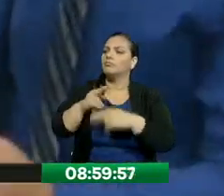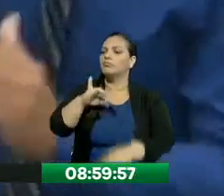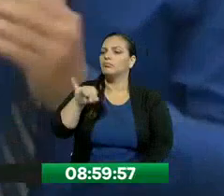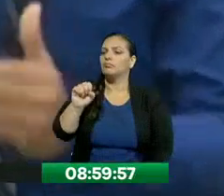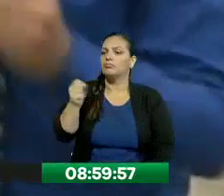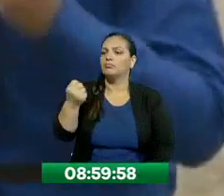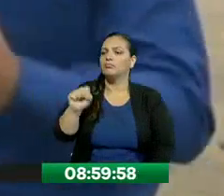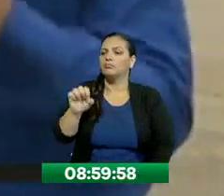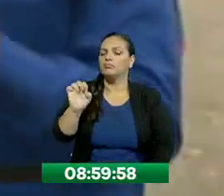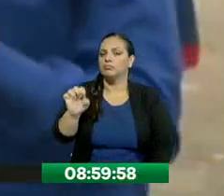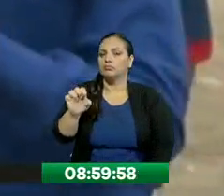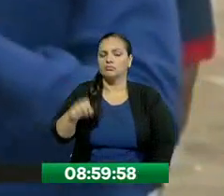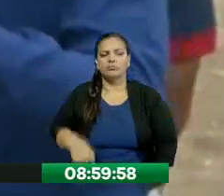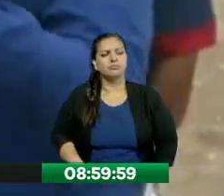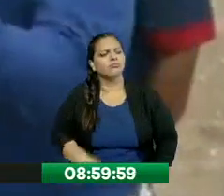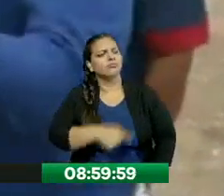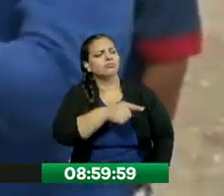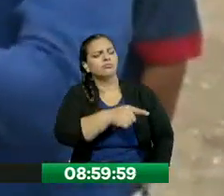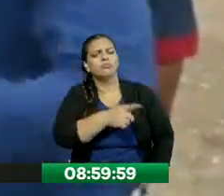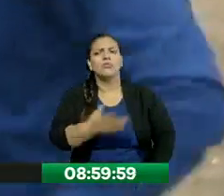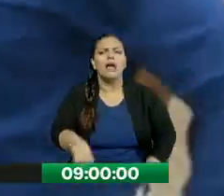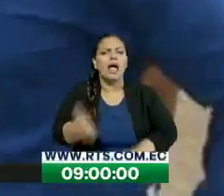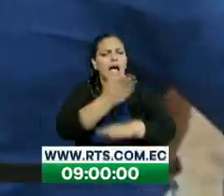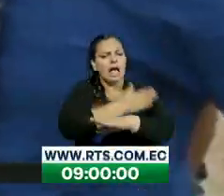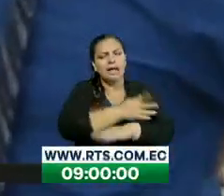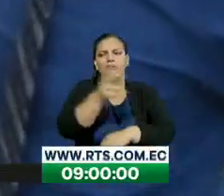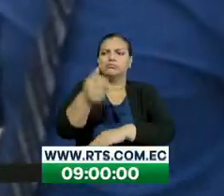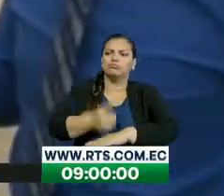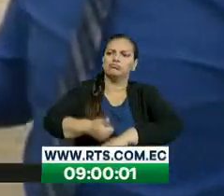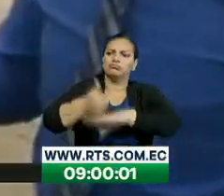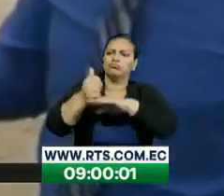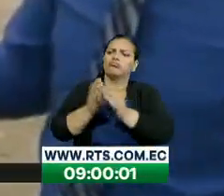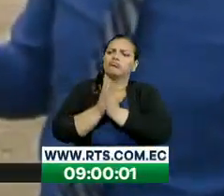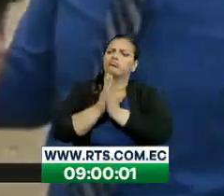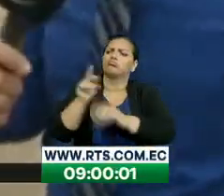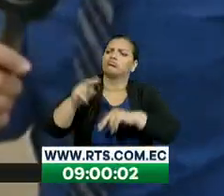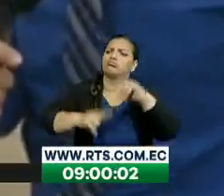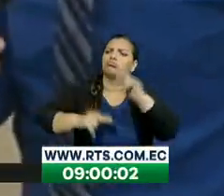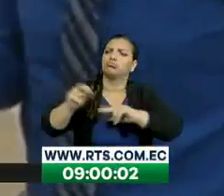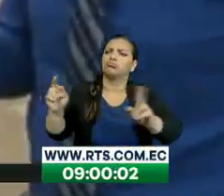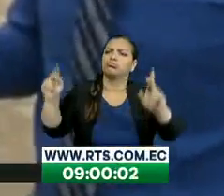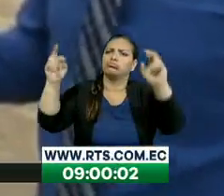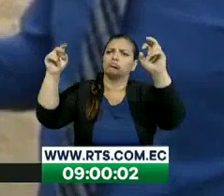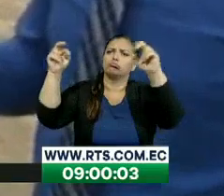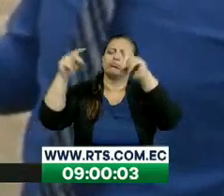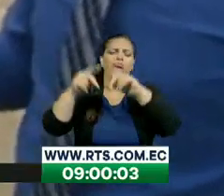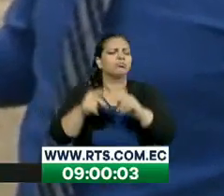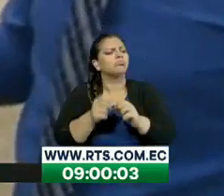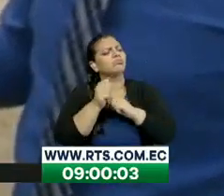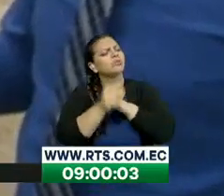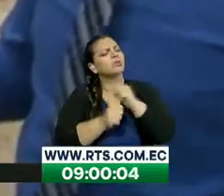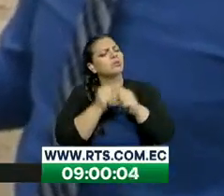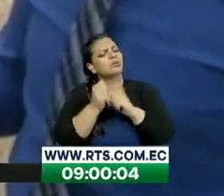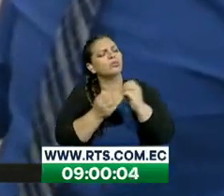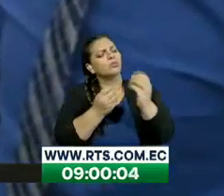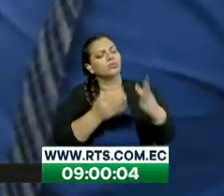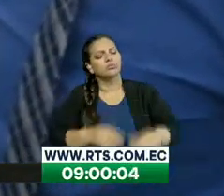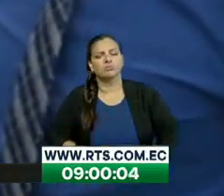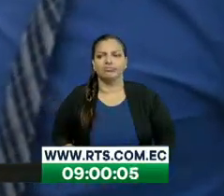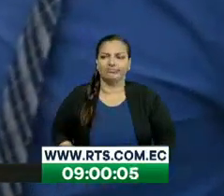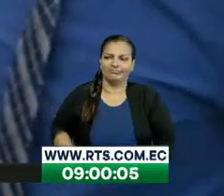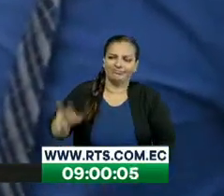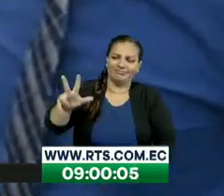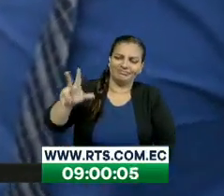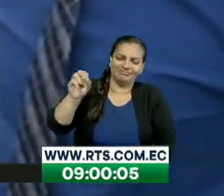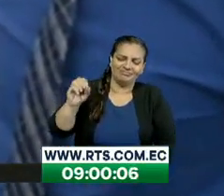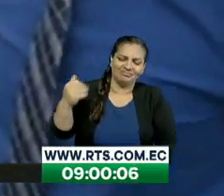José, ¿cuántos años pidiendo ya la construcción de un paso peatonal en el sector? Más de 30 años, señor. ¿Cuántos? Más de 30 años. Y nunca no nos